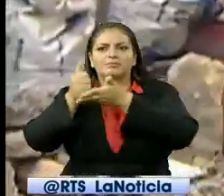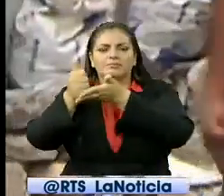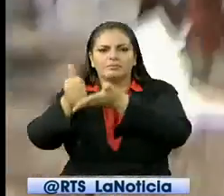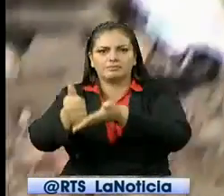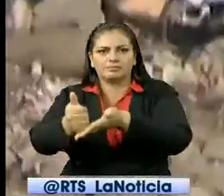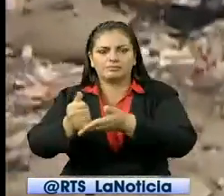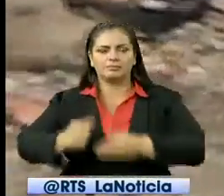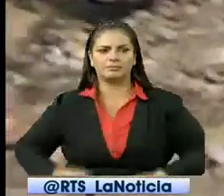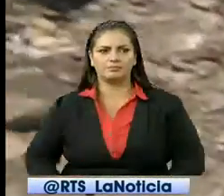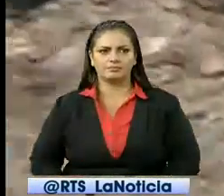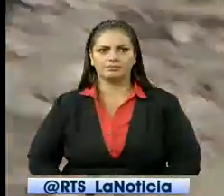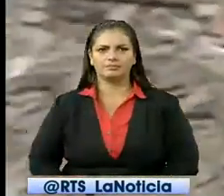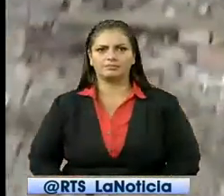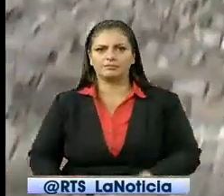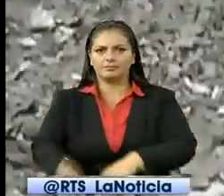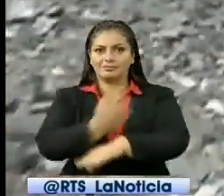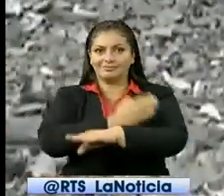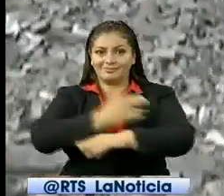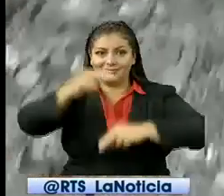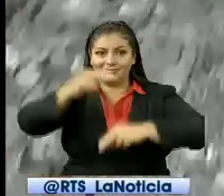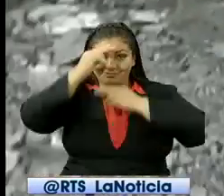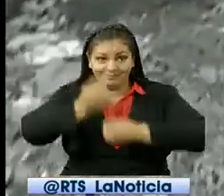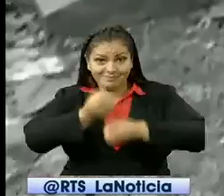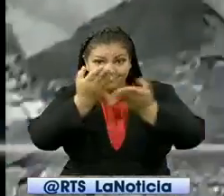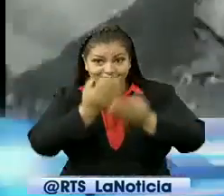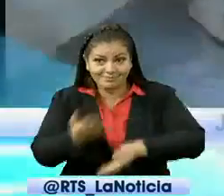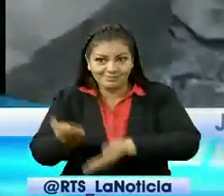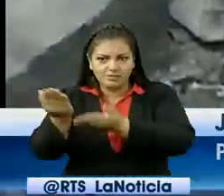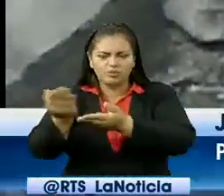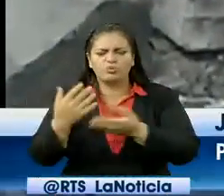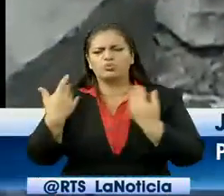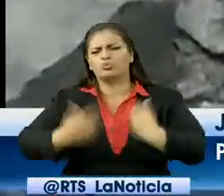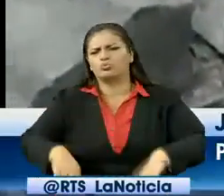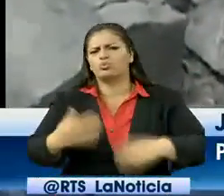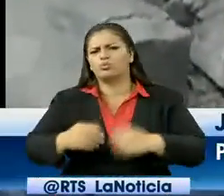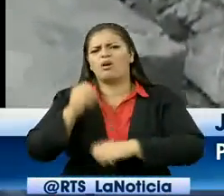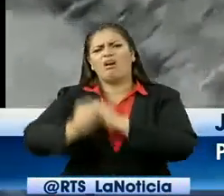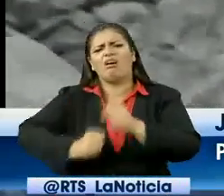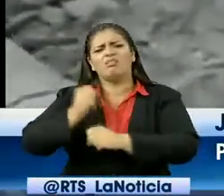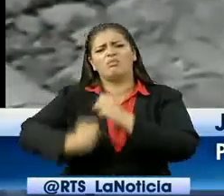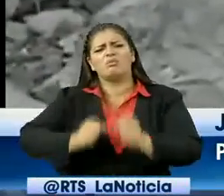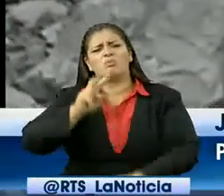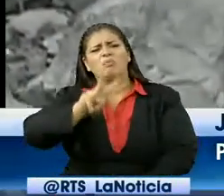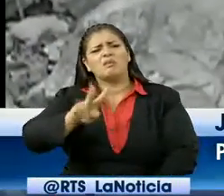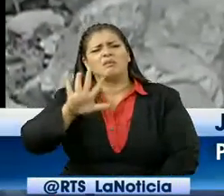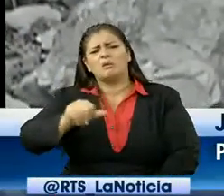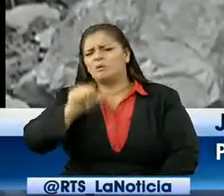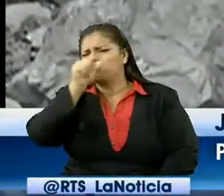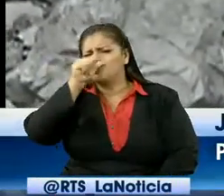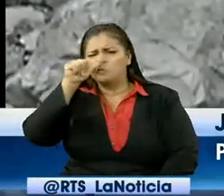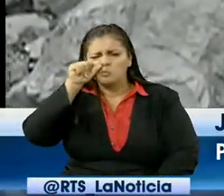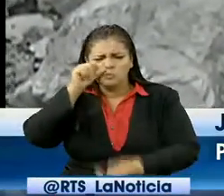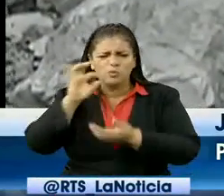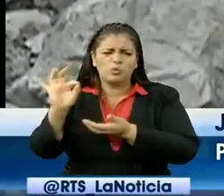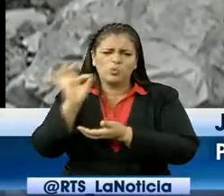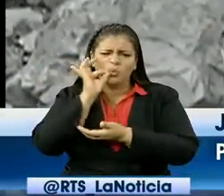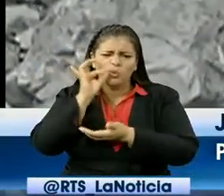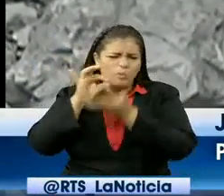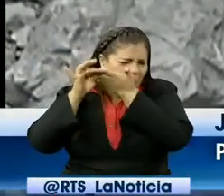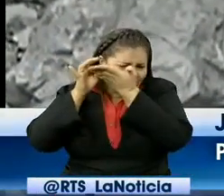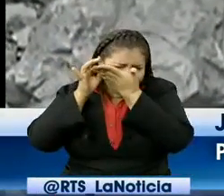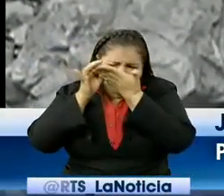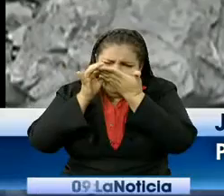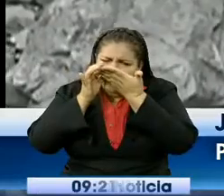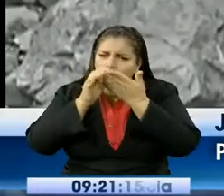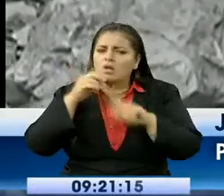En días pasados les contamos el caso de Juan Carlos, quien durante 25 años ha consumido diversos tipos de droga. La adicción